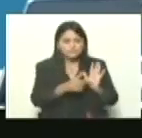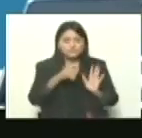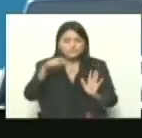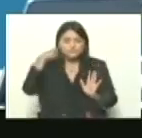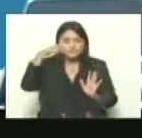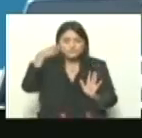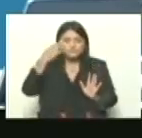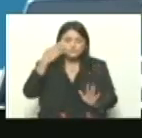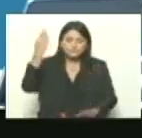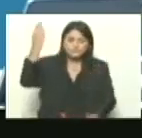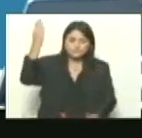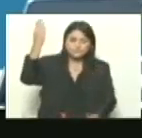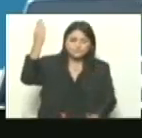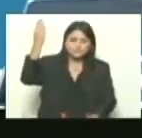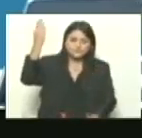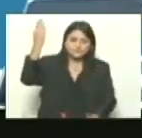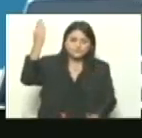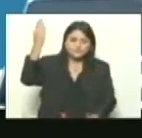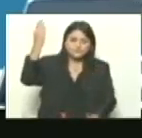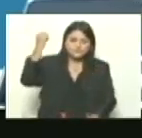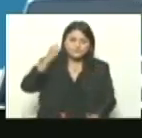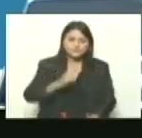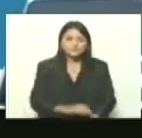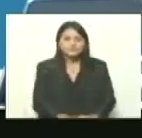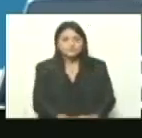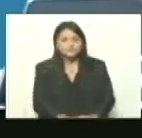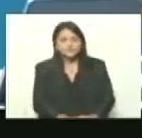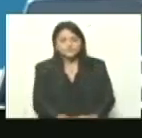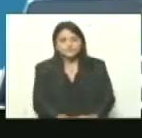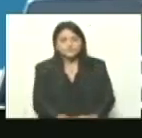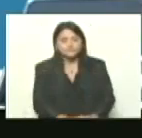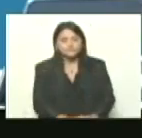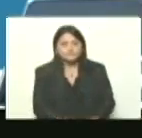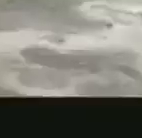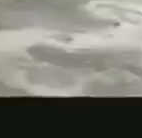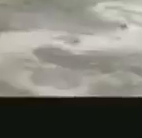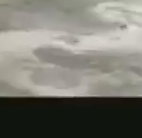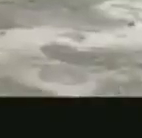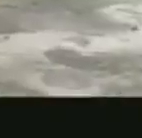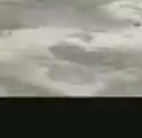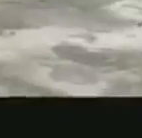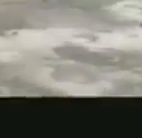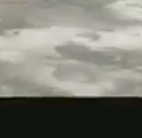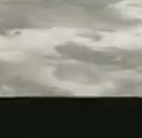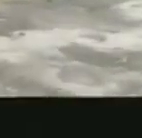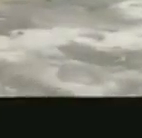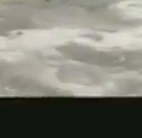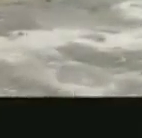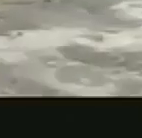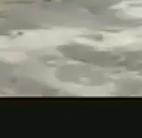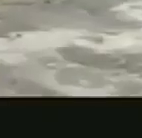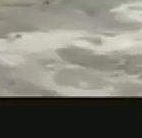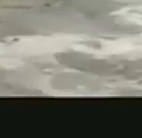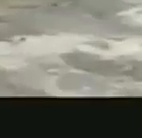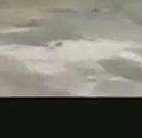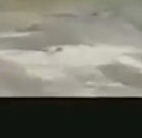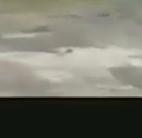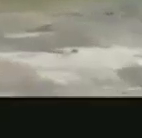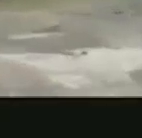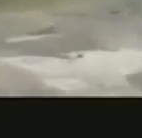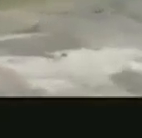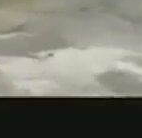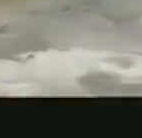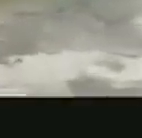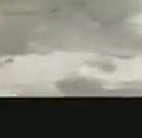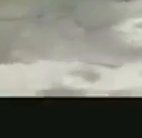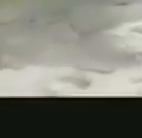video habla más que mil palabras. Adelante video. Siguen retirándose voluntariamente del